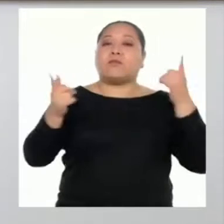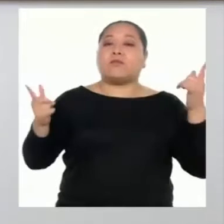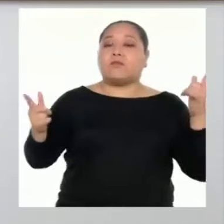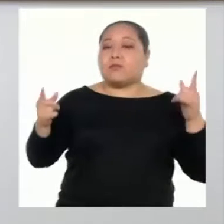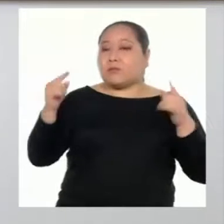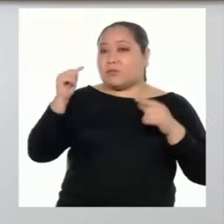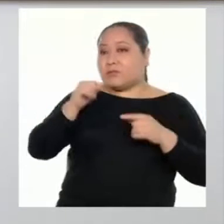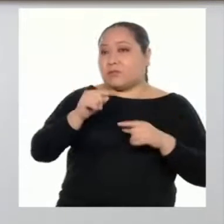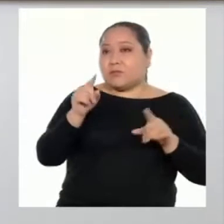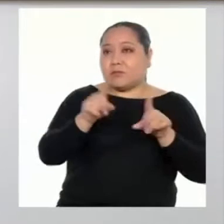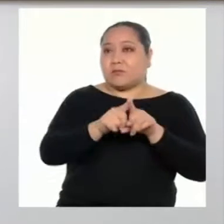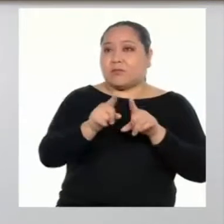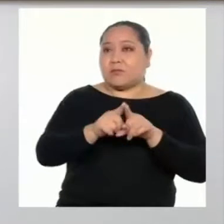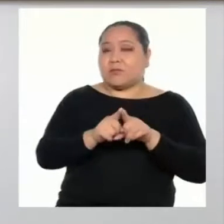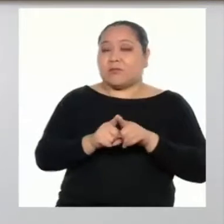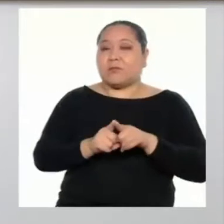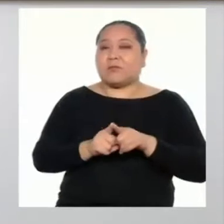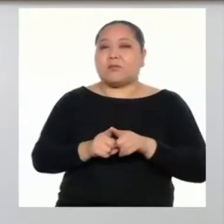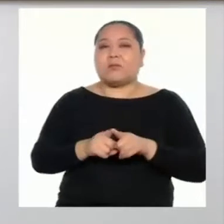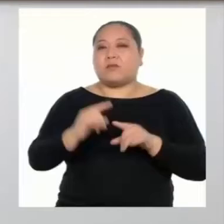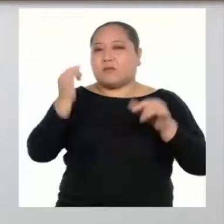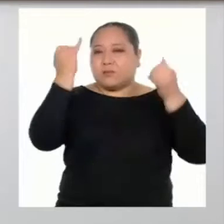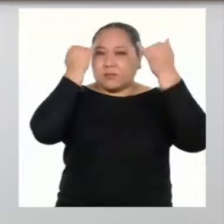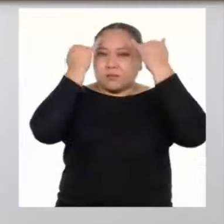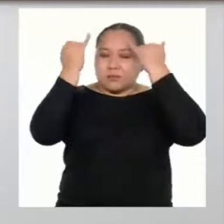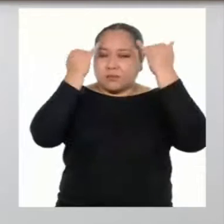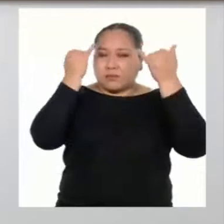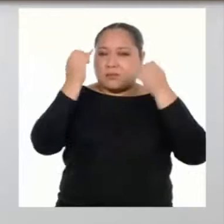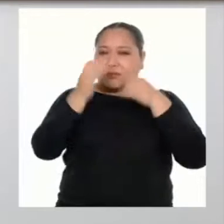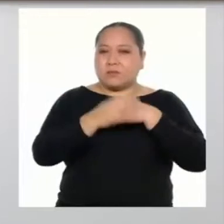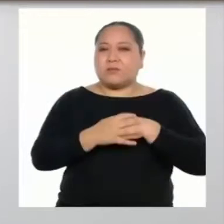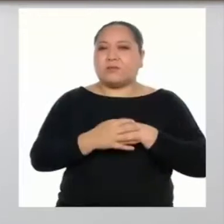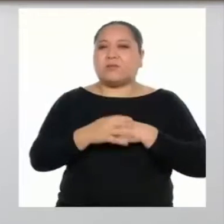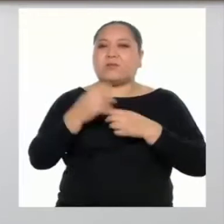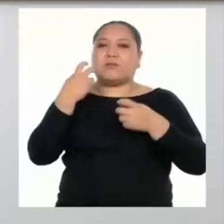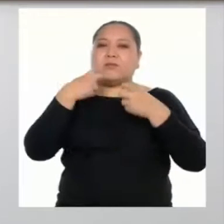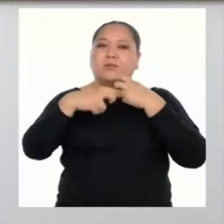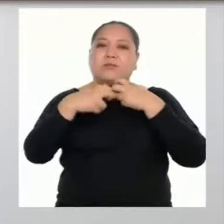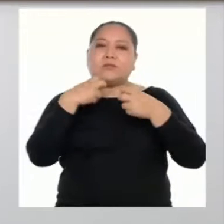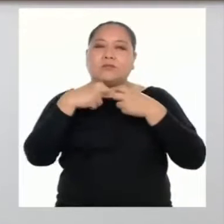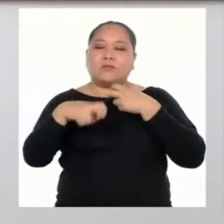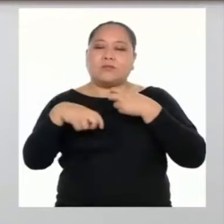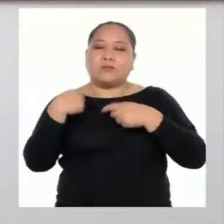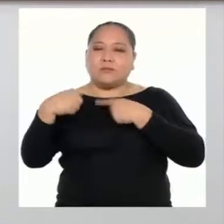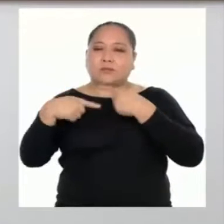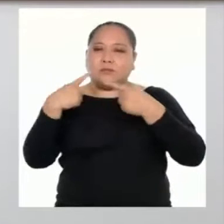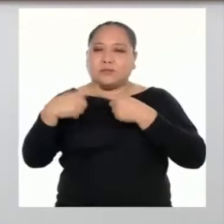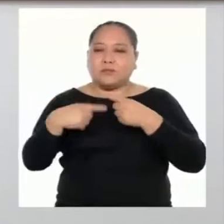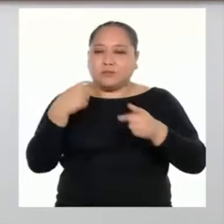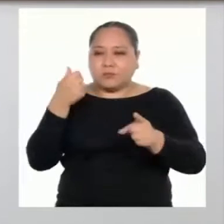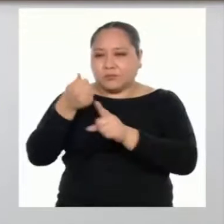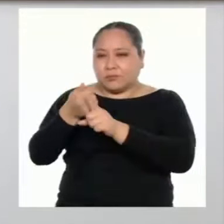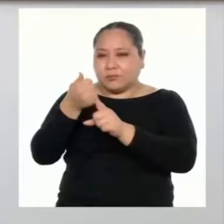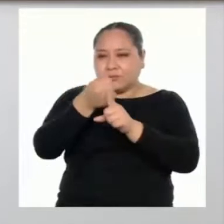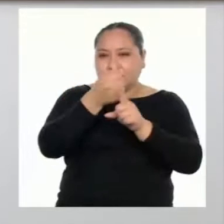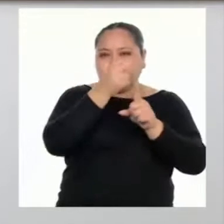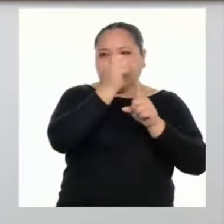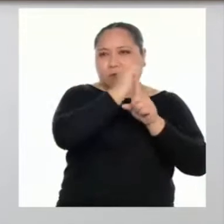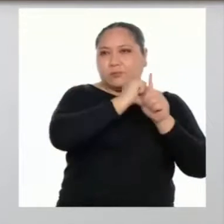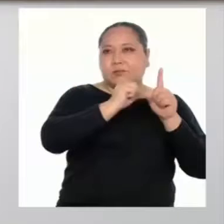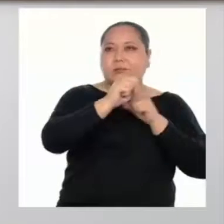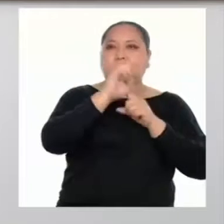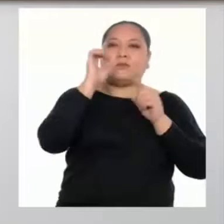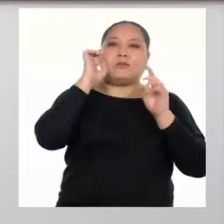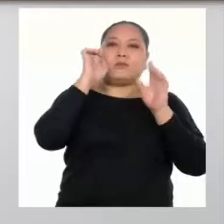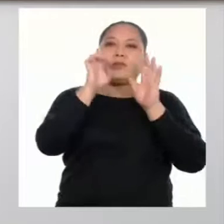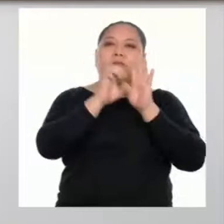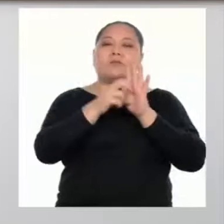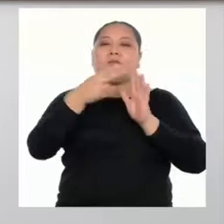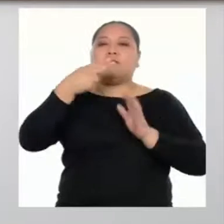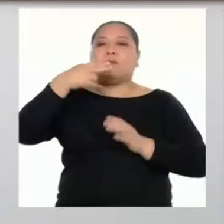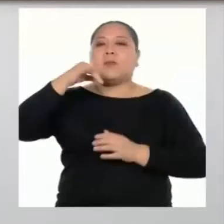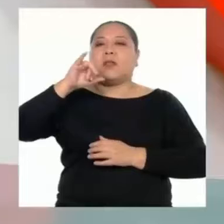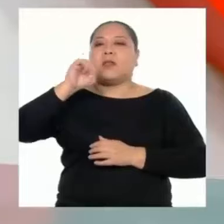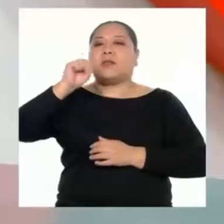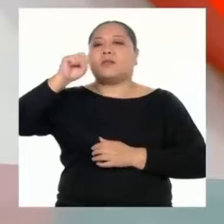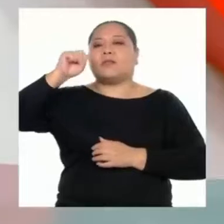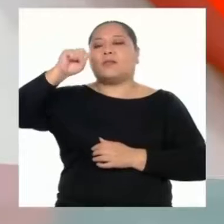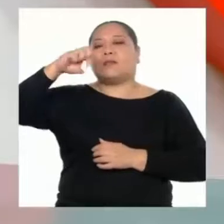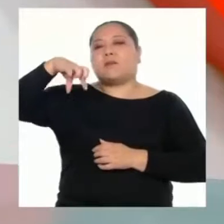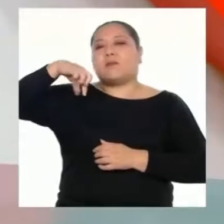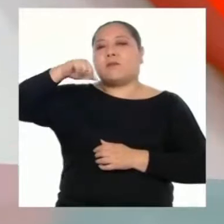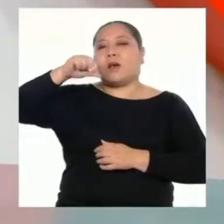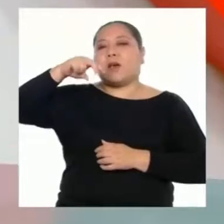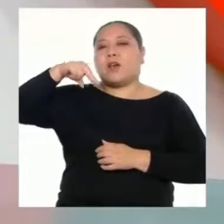liberando al mismo tiempo las tensiones cotidianas propias de las sociedades como las